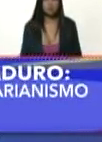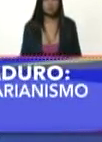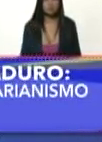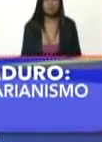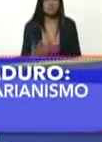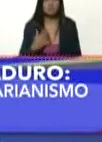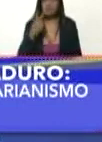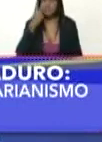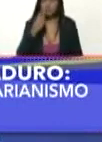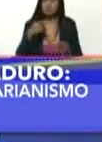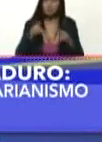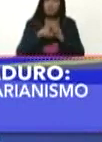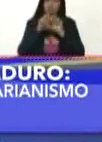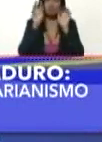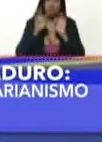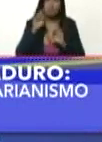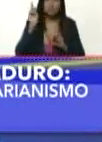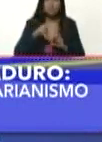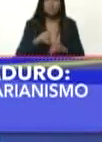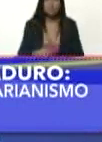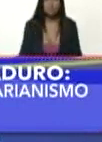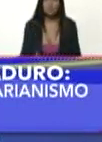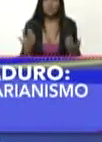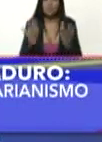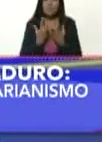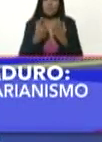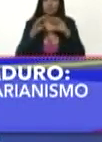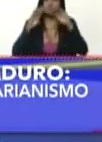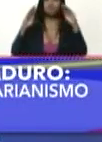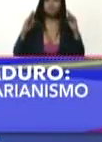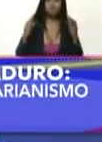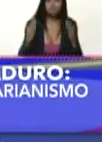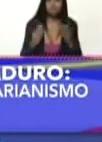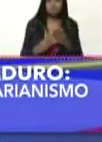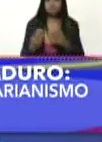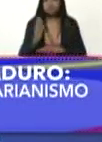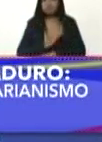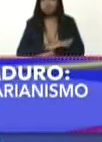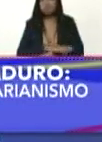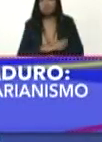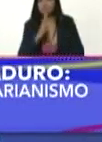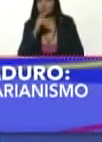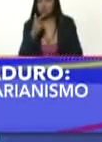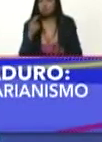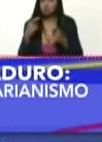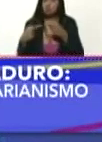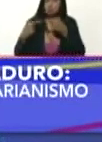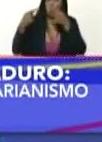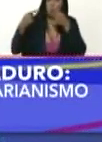siendo víctimas de una guerra multiforme de carácter no convencional.